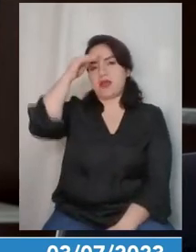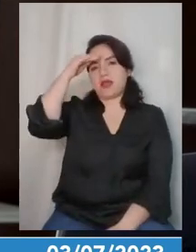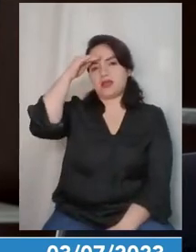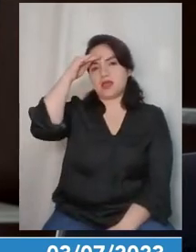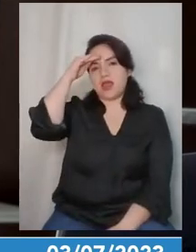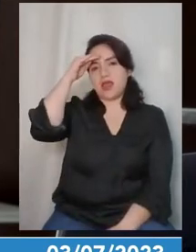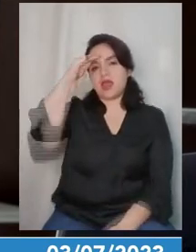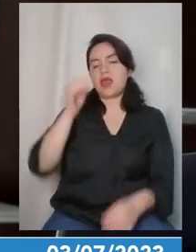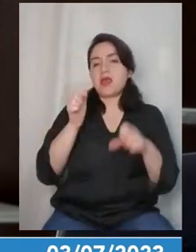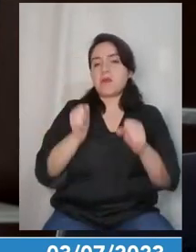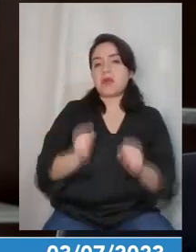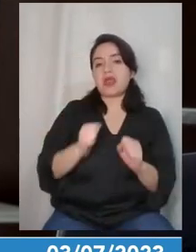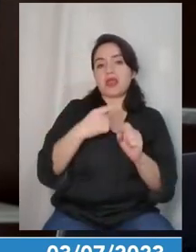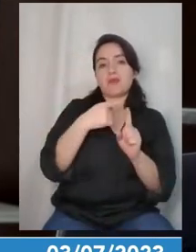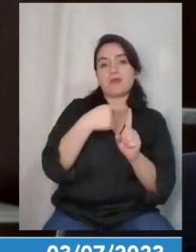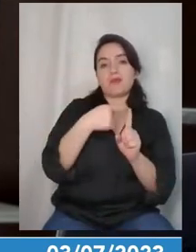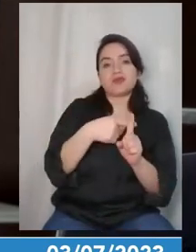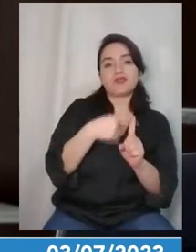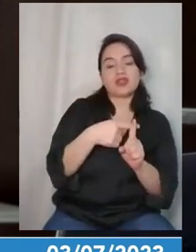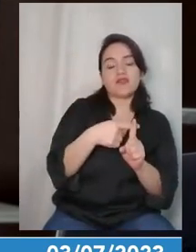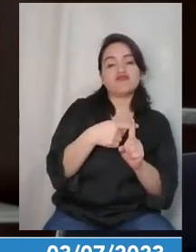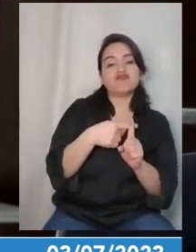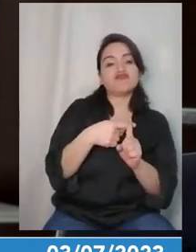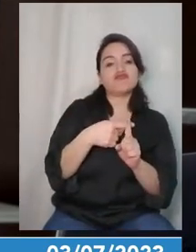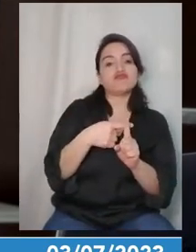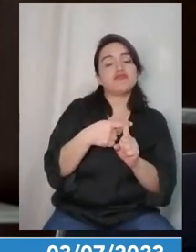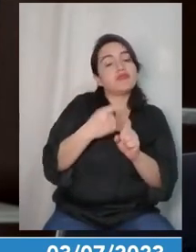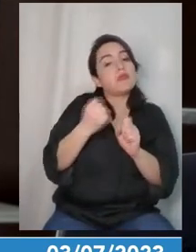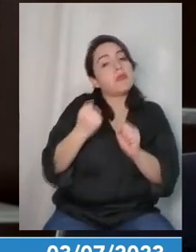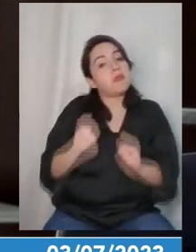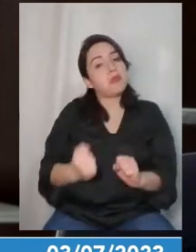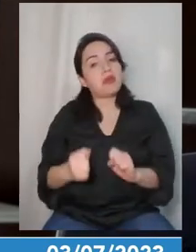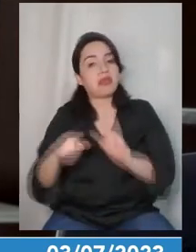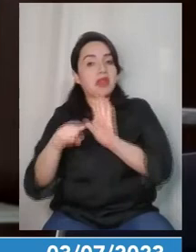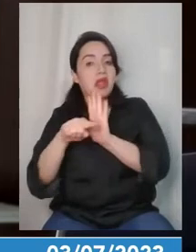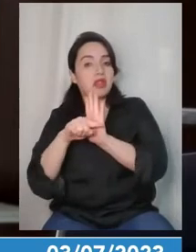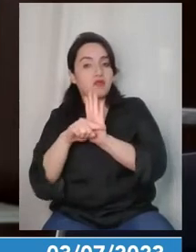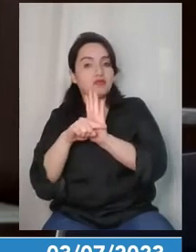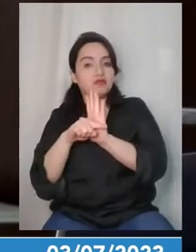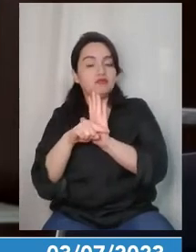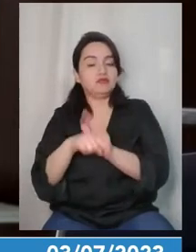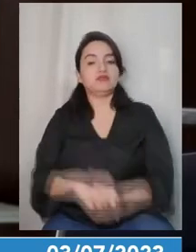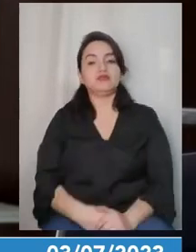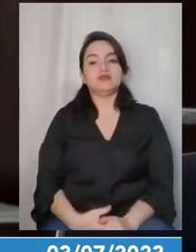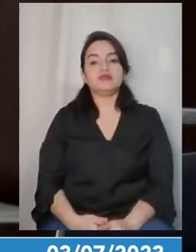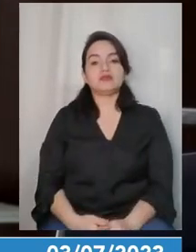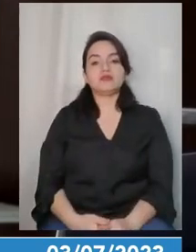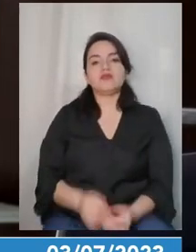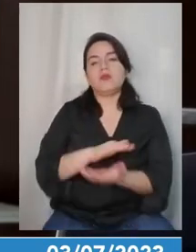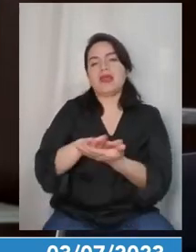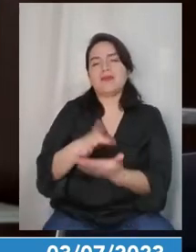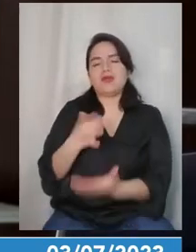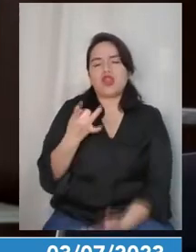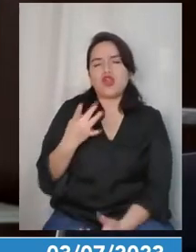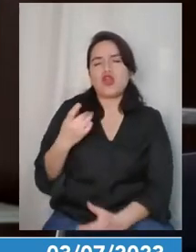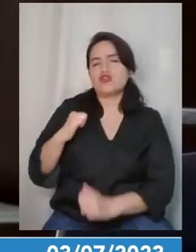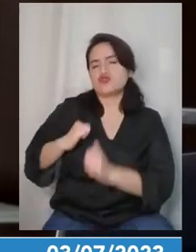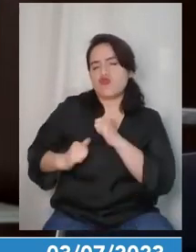positivas, pueden ser favorables o pueden ser negativas, como lo es el dolor, el sufrimiento.